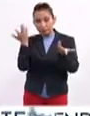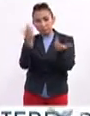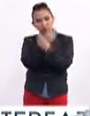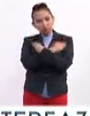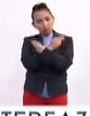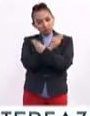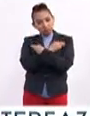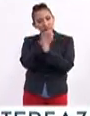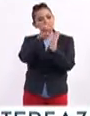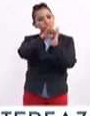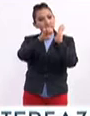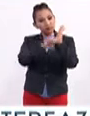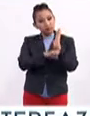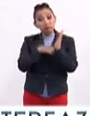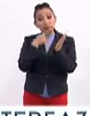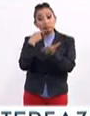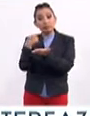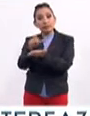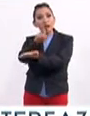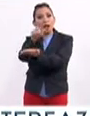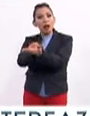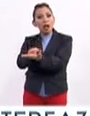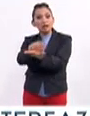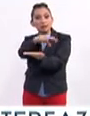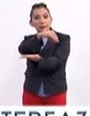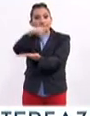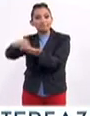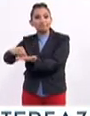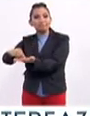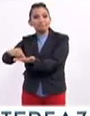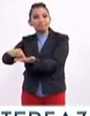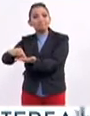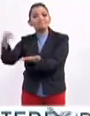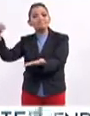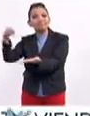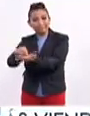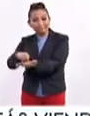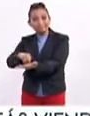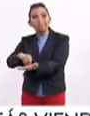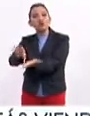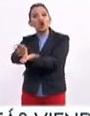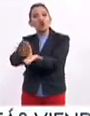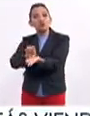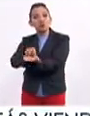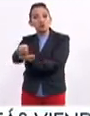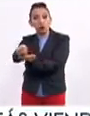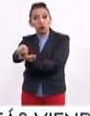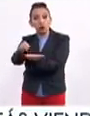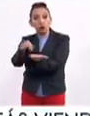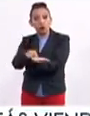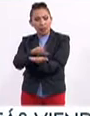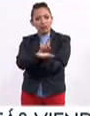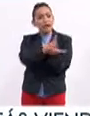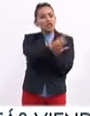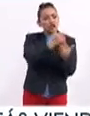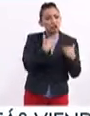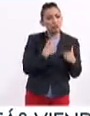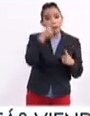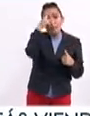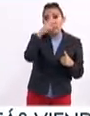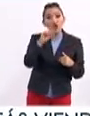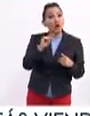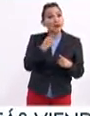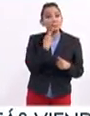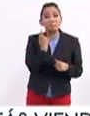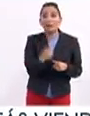ética, en el ordenamiento jurídico fue recogido, fue incorporado a la Constitución. Ya los derechos humanos para México no